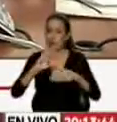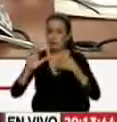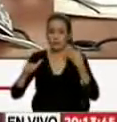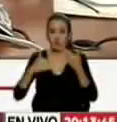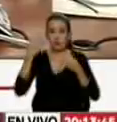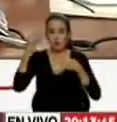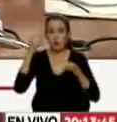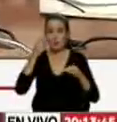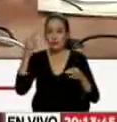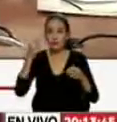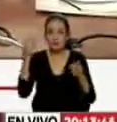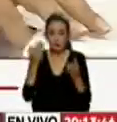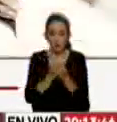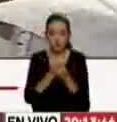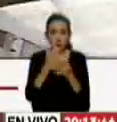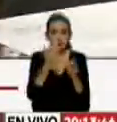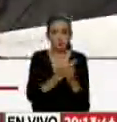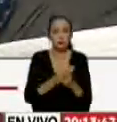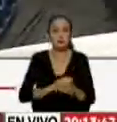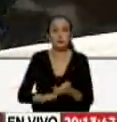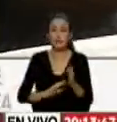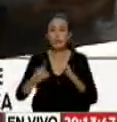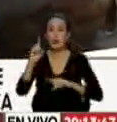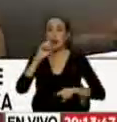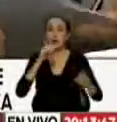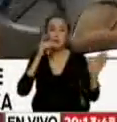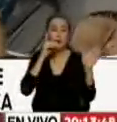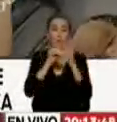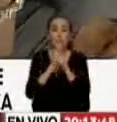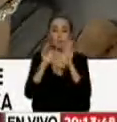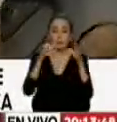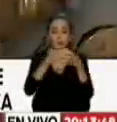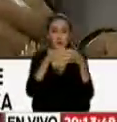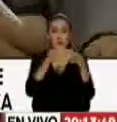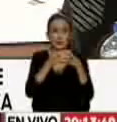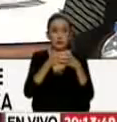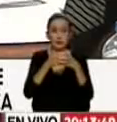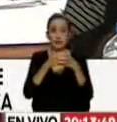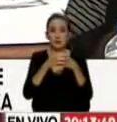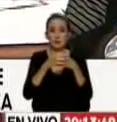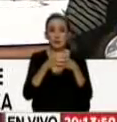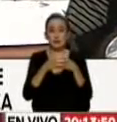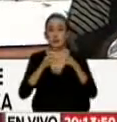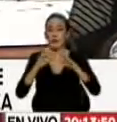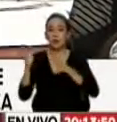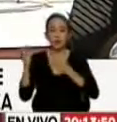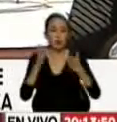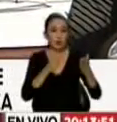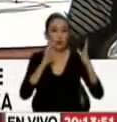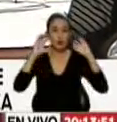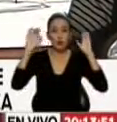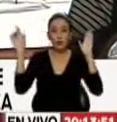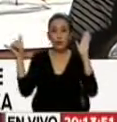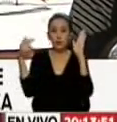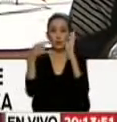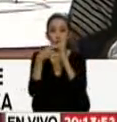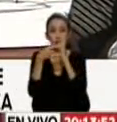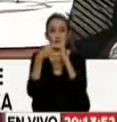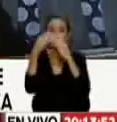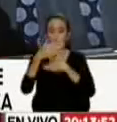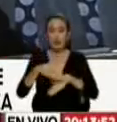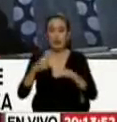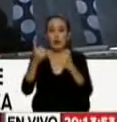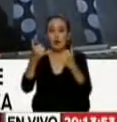producto 1, 2, 3. Varias de las denuncias del comité habrían sido grabadas, pero en otras existió la disposición de no